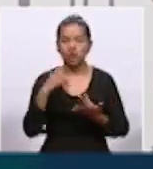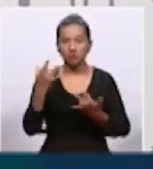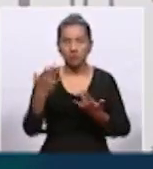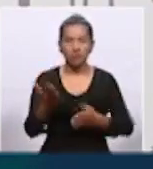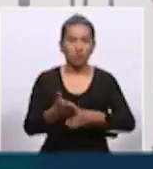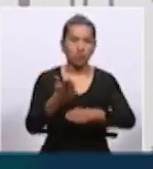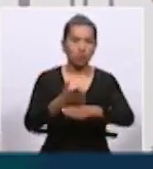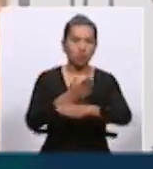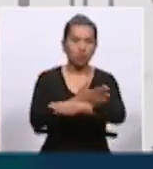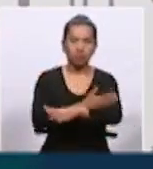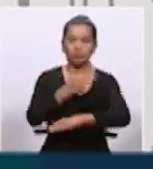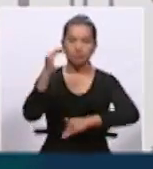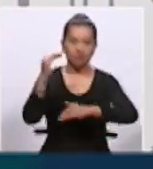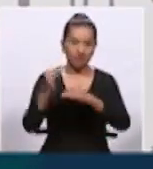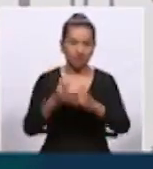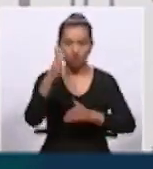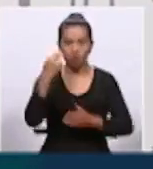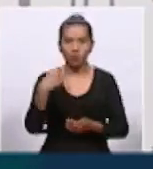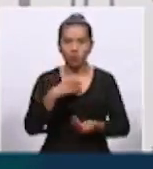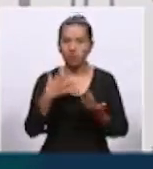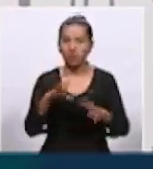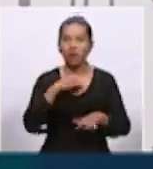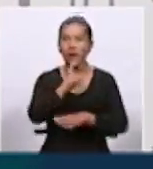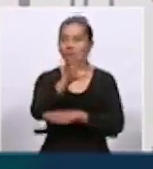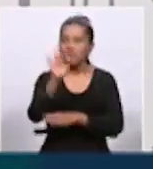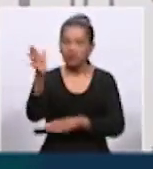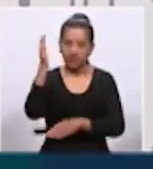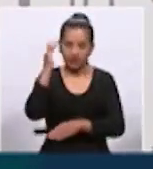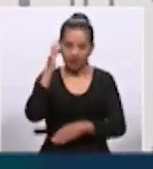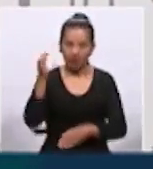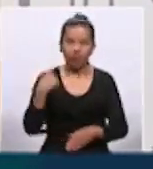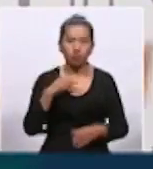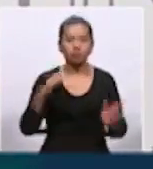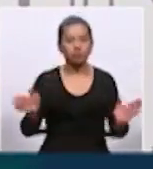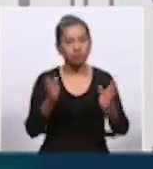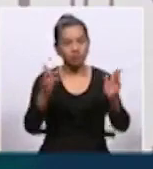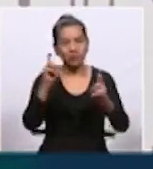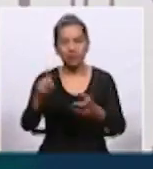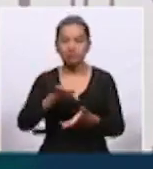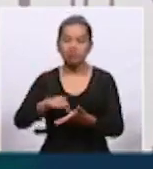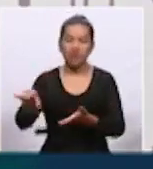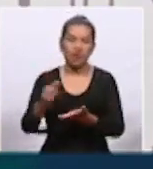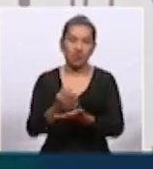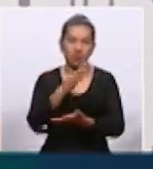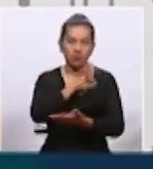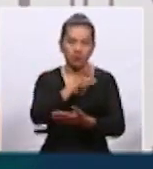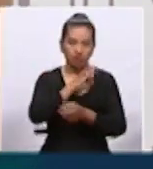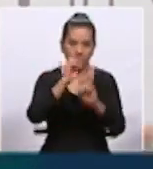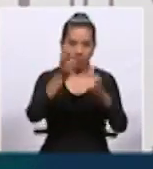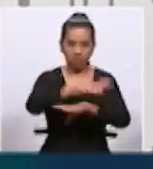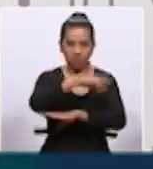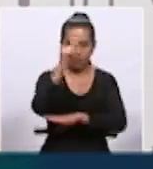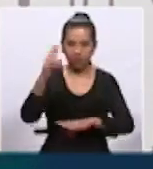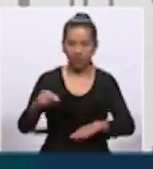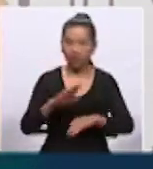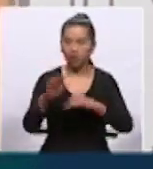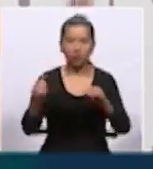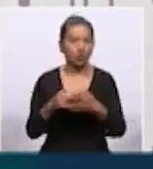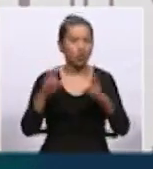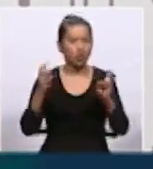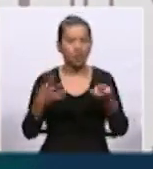menos porque realmente hemos publicitado el pago del aguinaldo, hemos hecho socialización de las